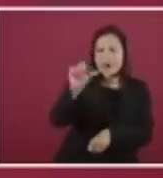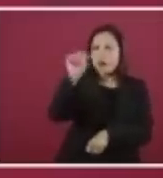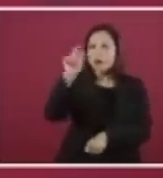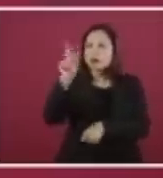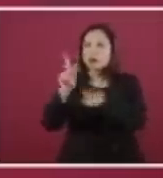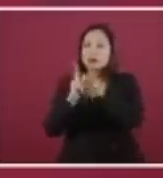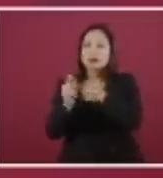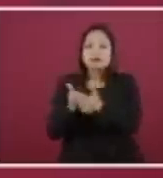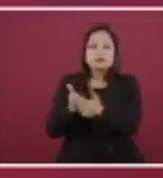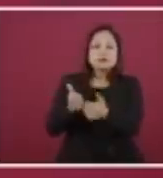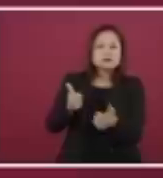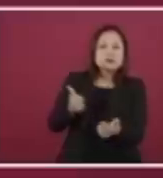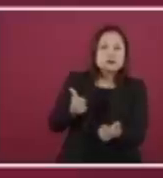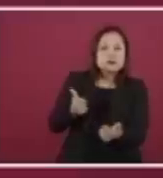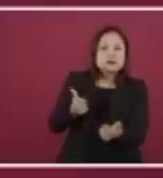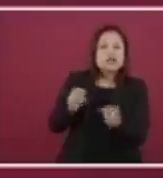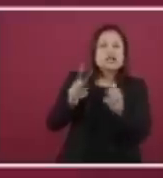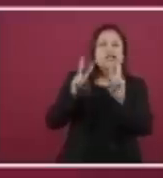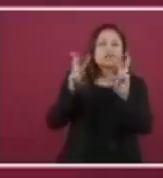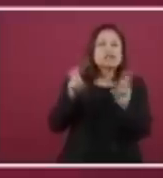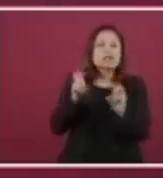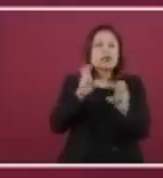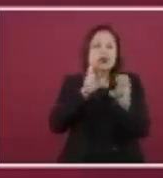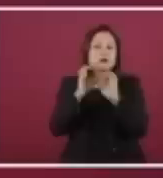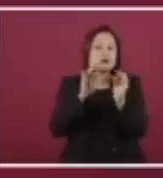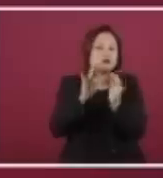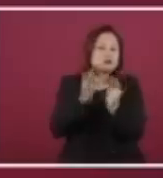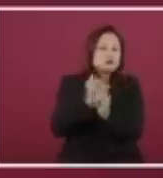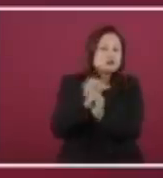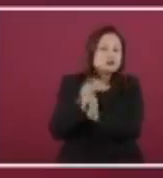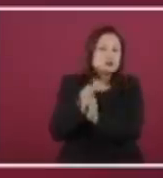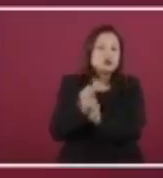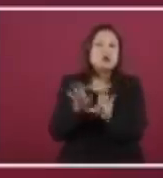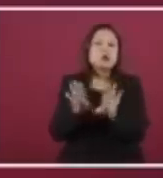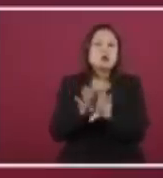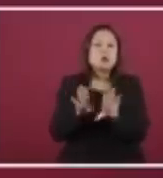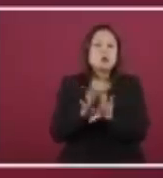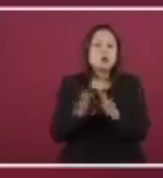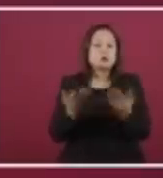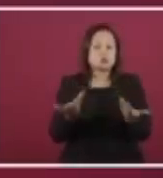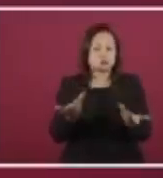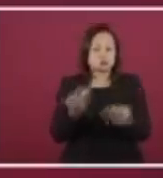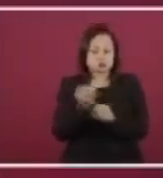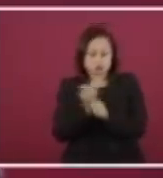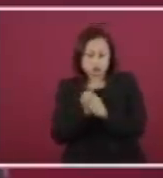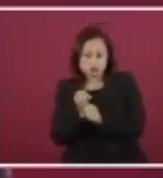a comunicación por internet y